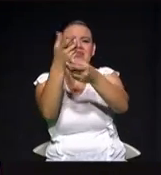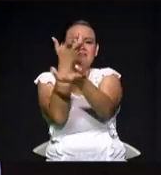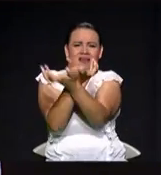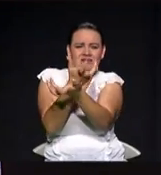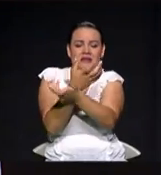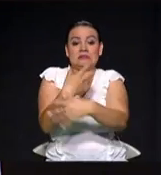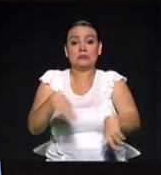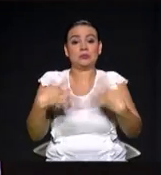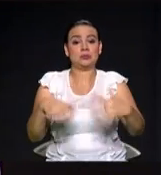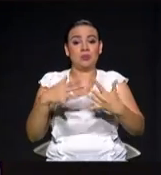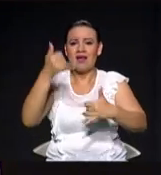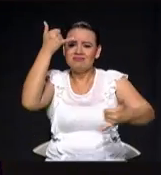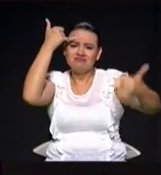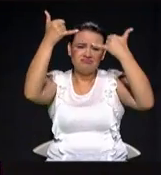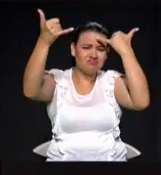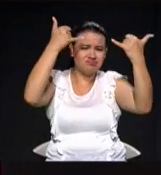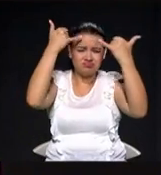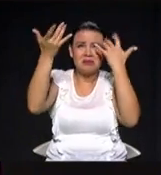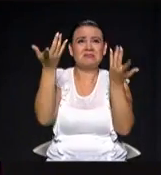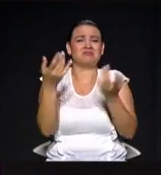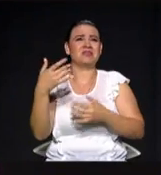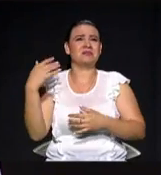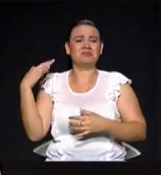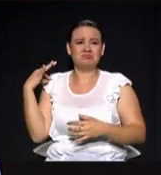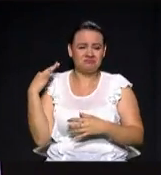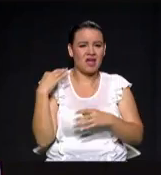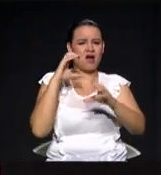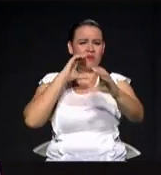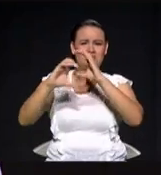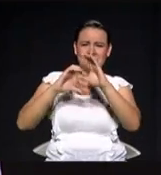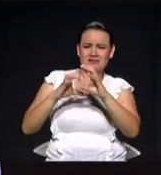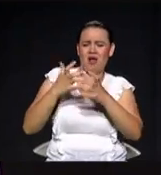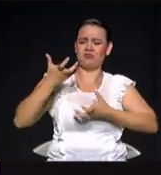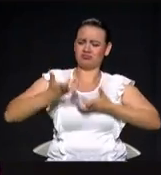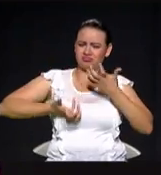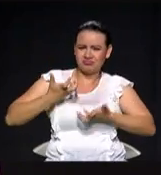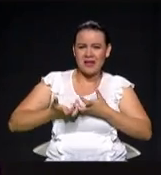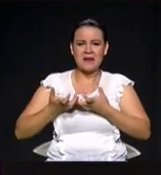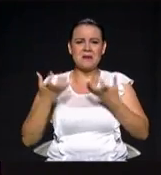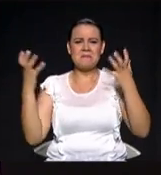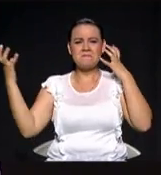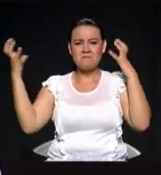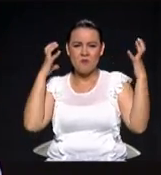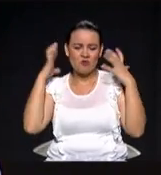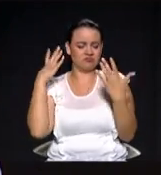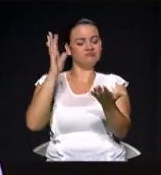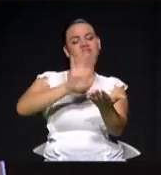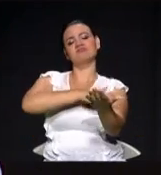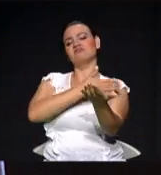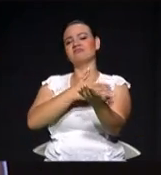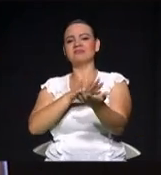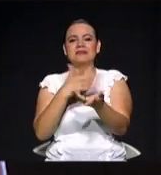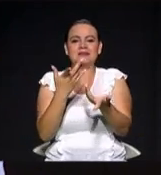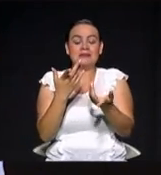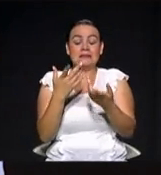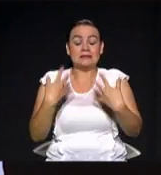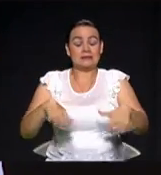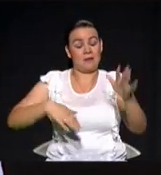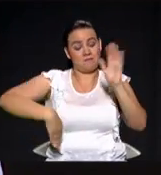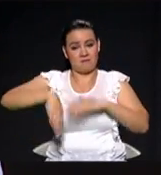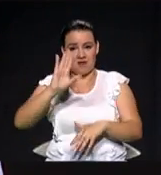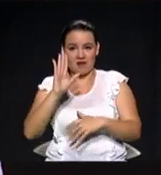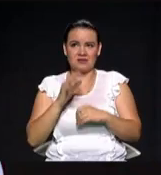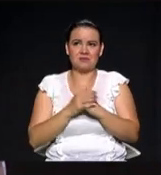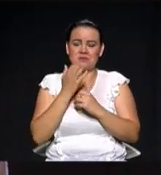de creatividad como diseño comunicaciones cocina música y un tercero en las casas que ya tienen municipio en